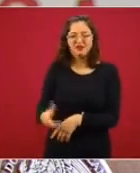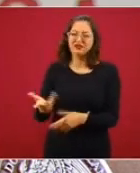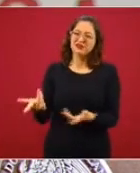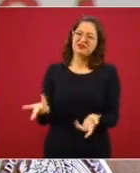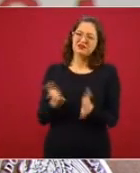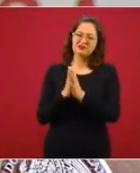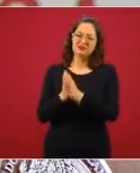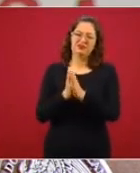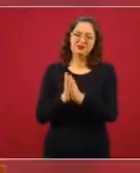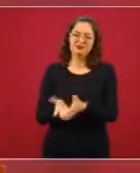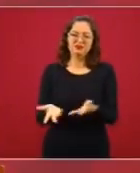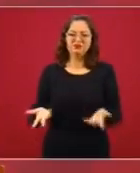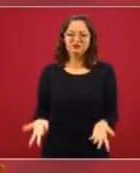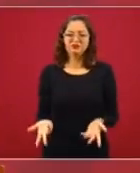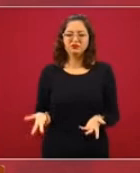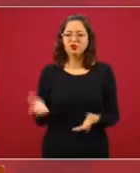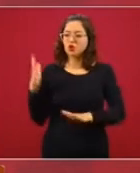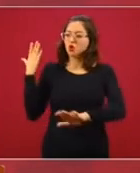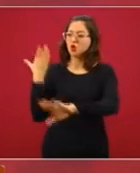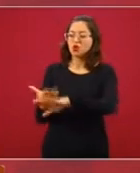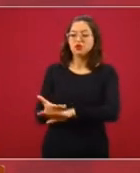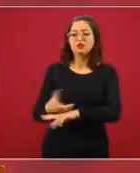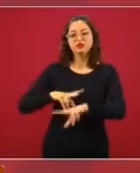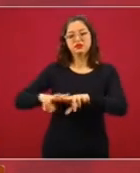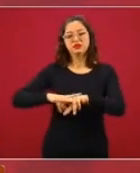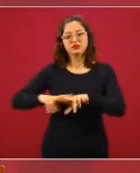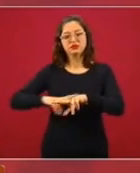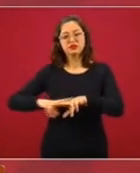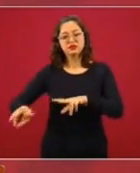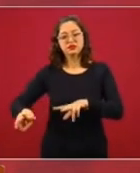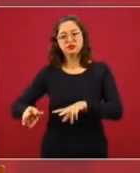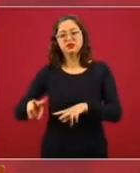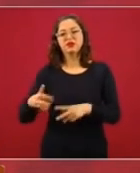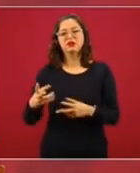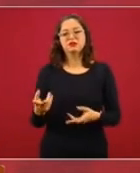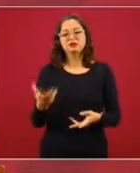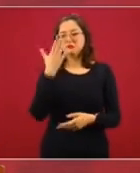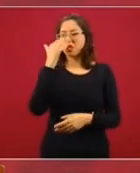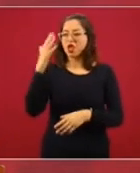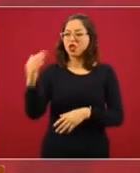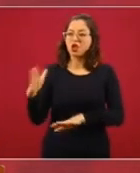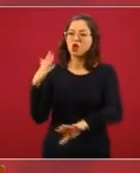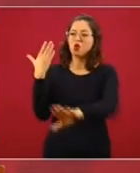Que iban a ser afectados por el Tren Maya. De veras,